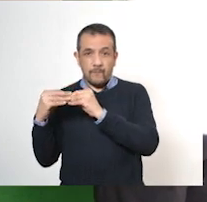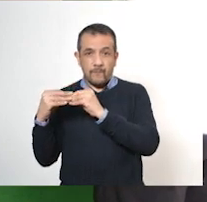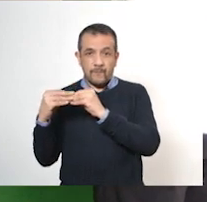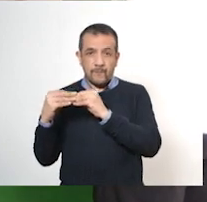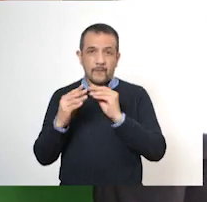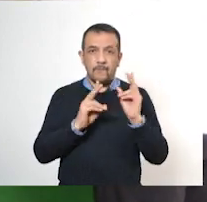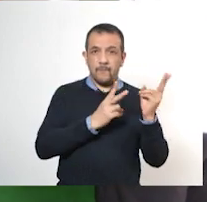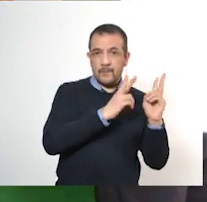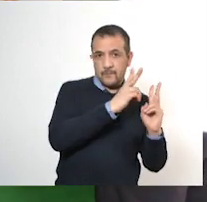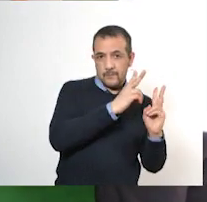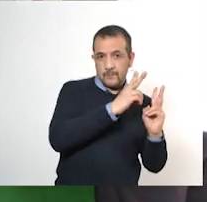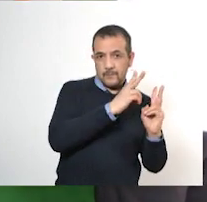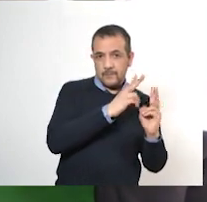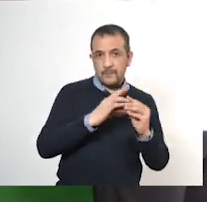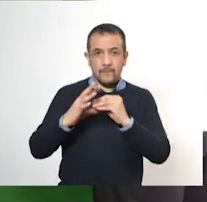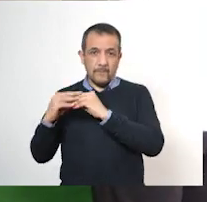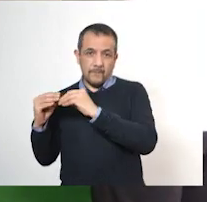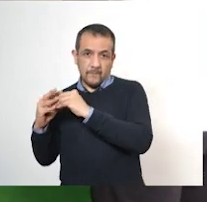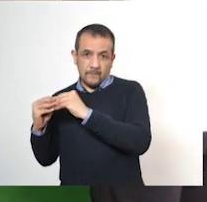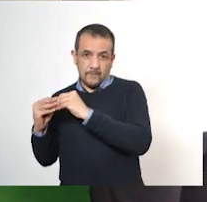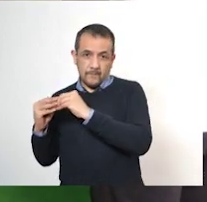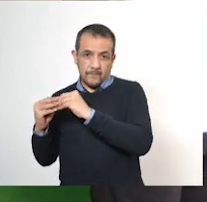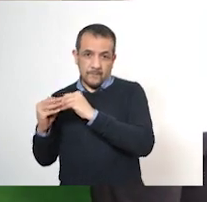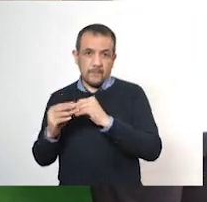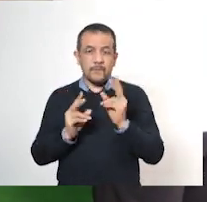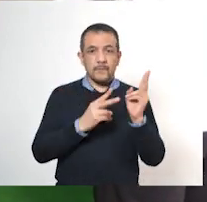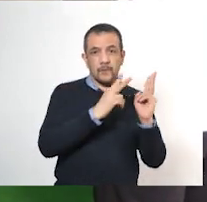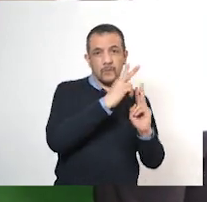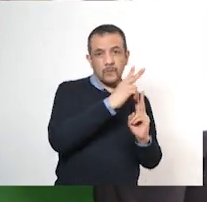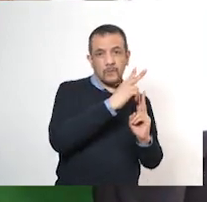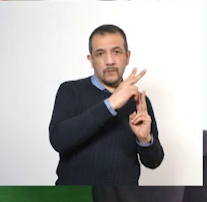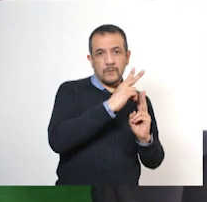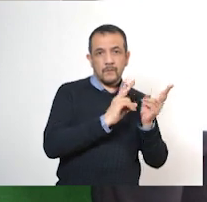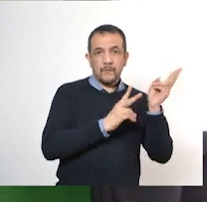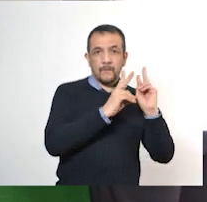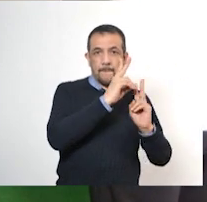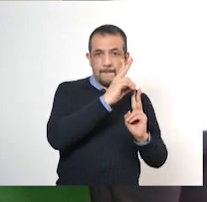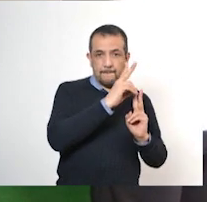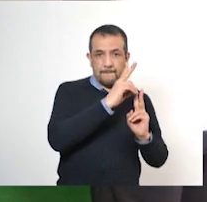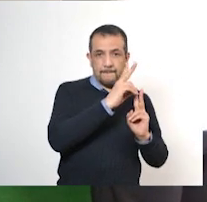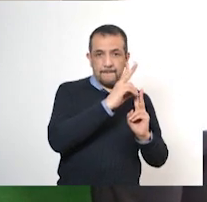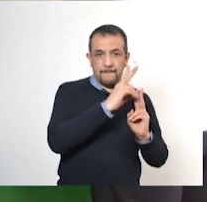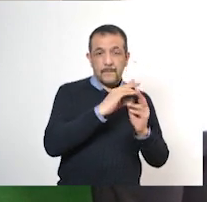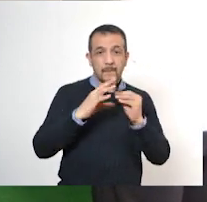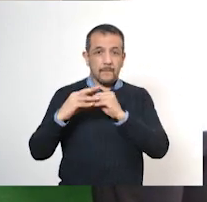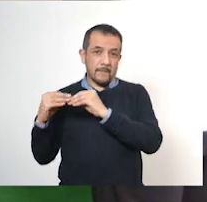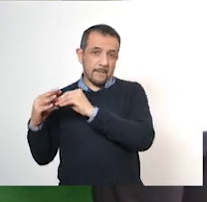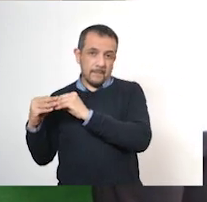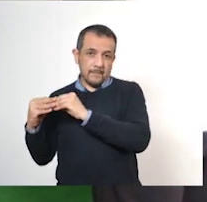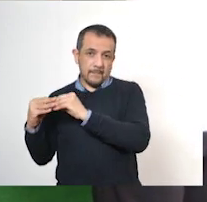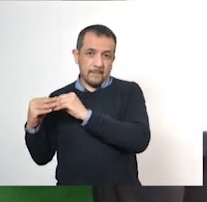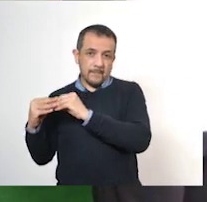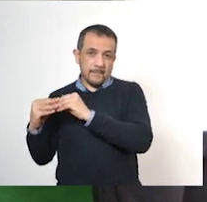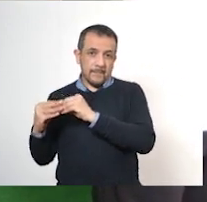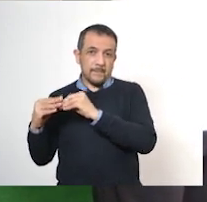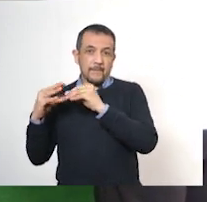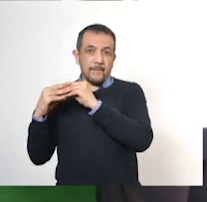Frutas, verduras, frutas, verduras, verduras,